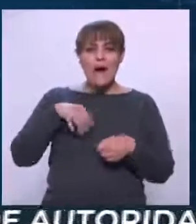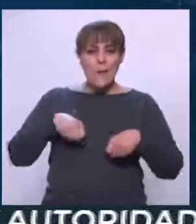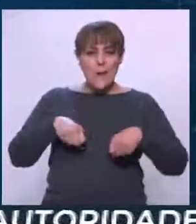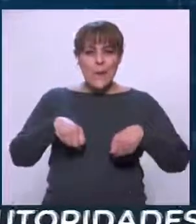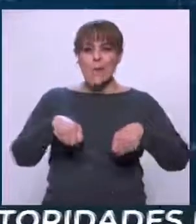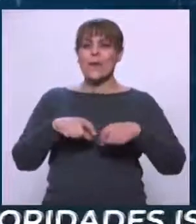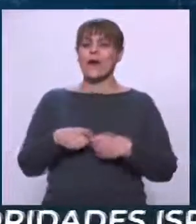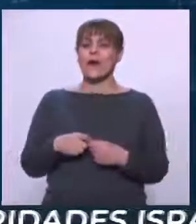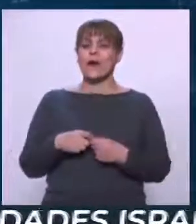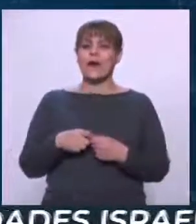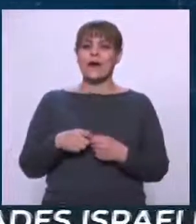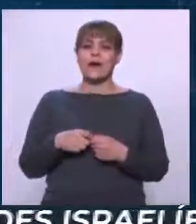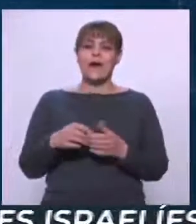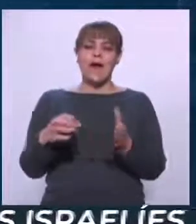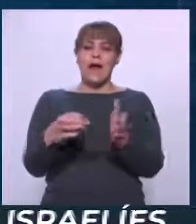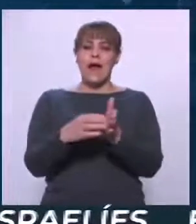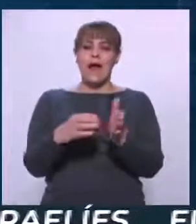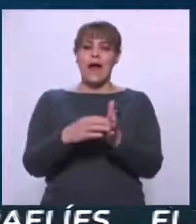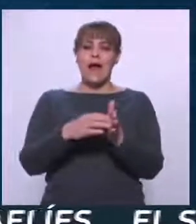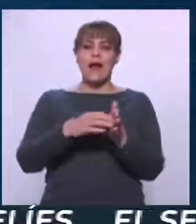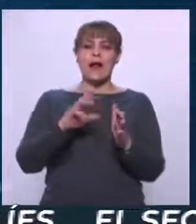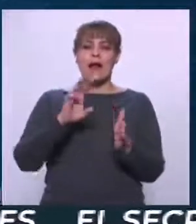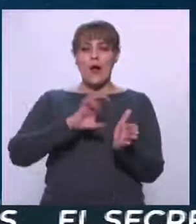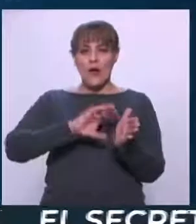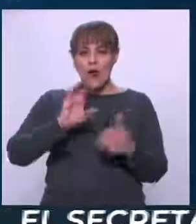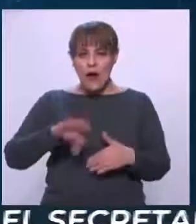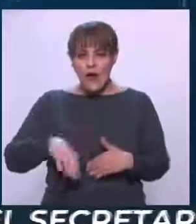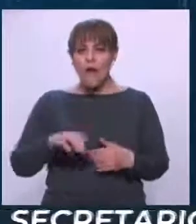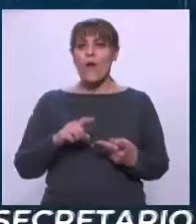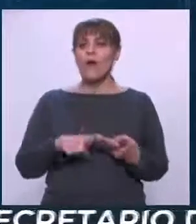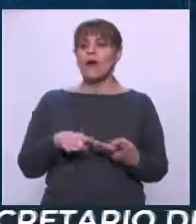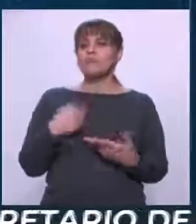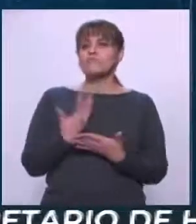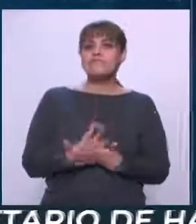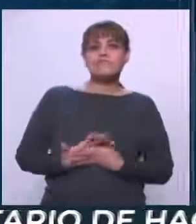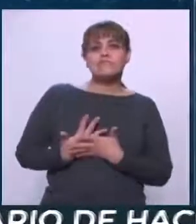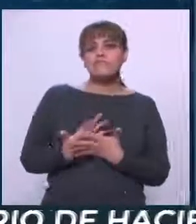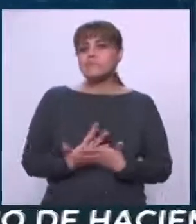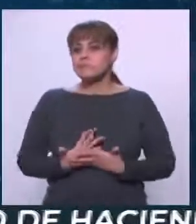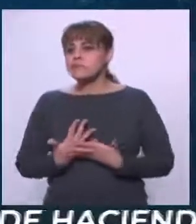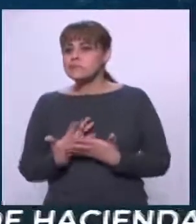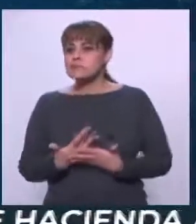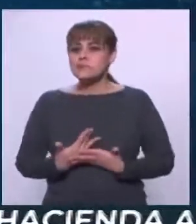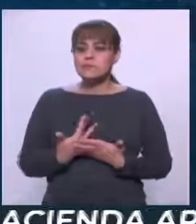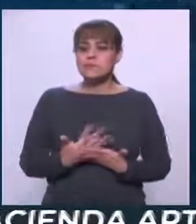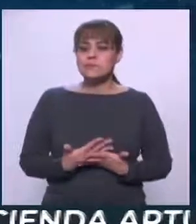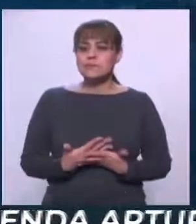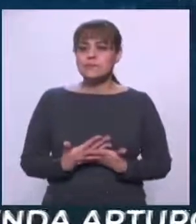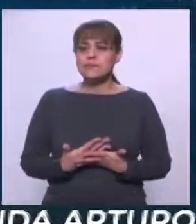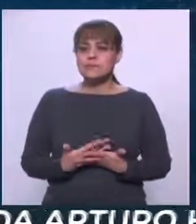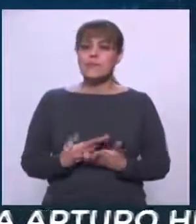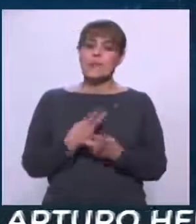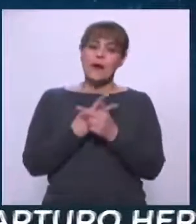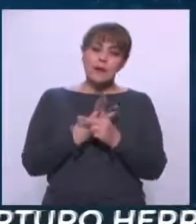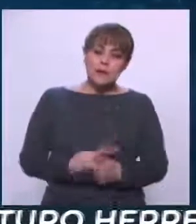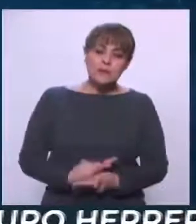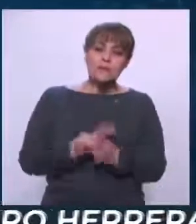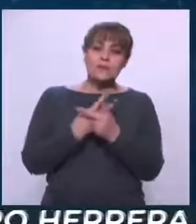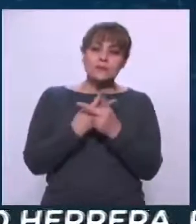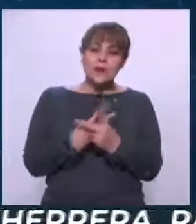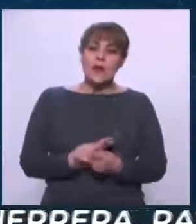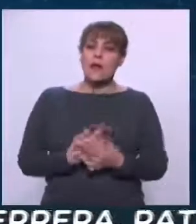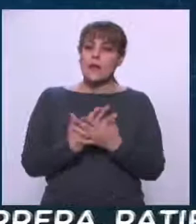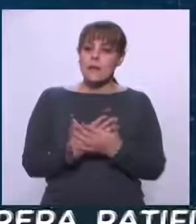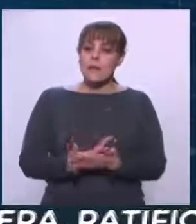otras cajas de Coca-Cola, y ahí era una espera pues muy paciente, porque